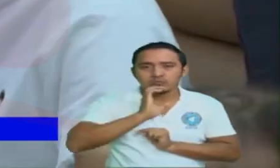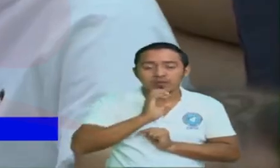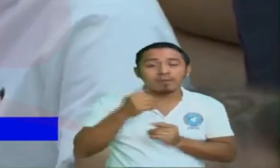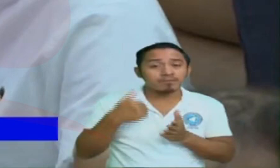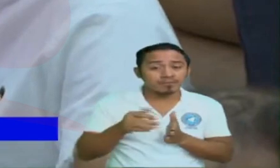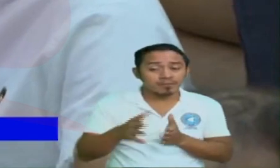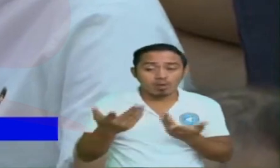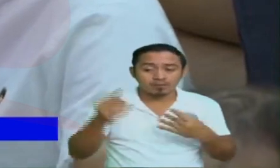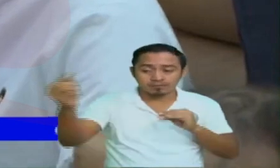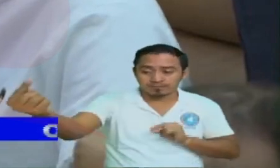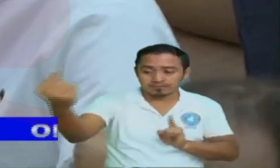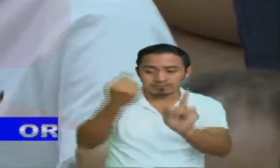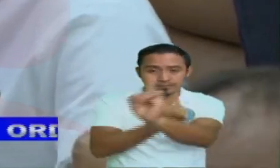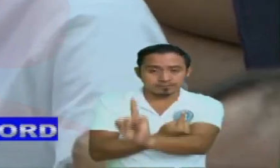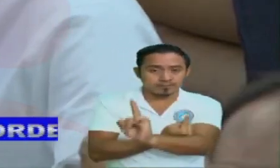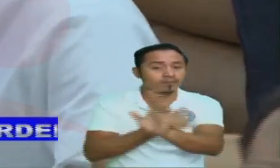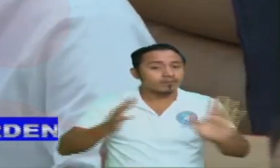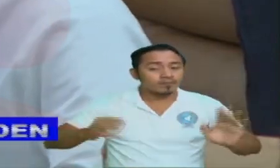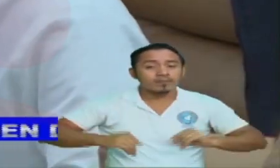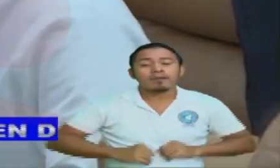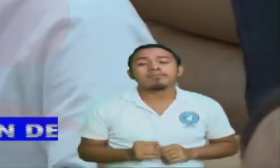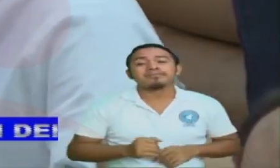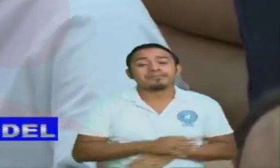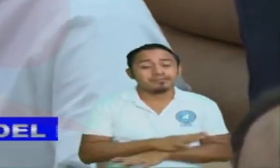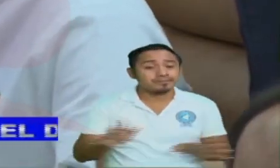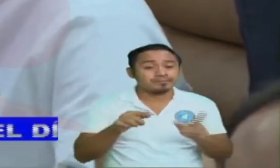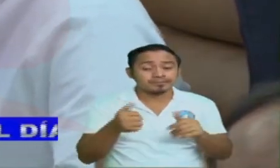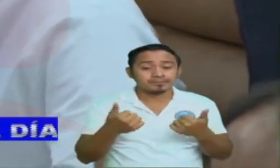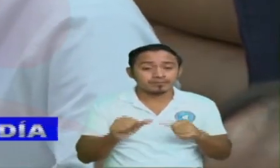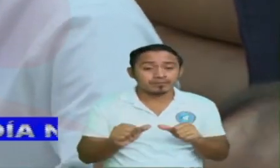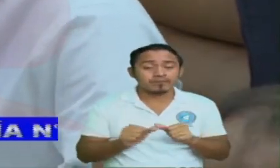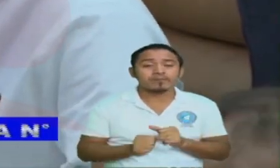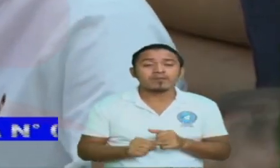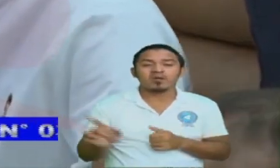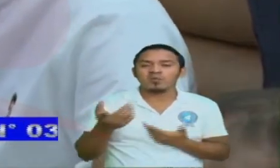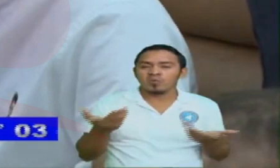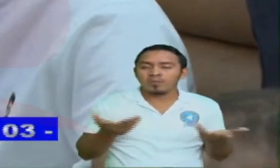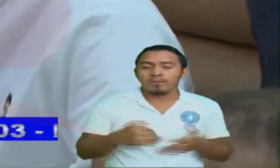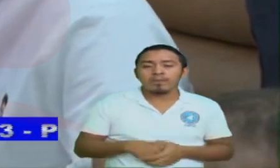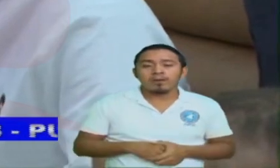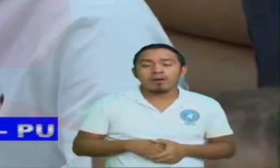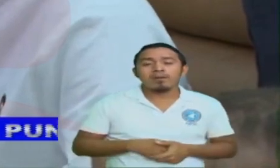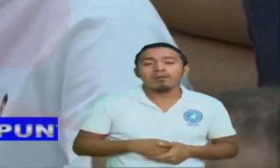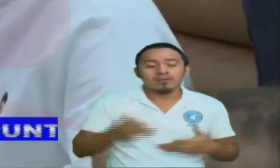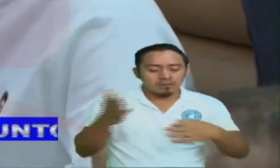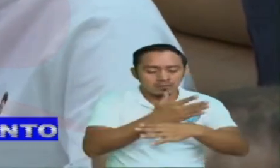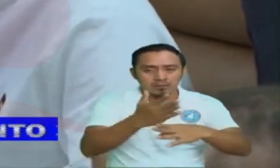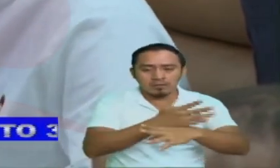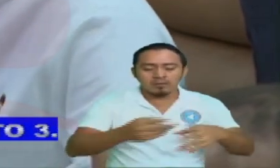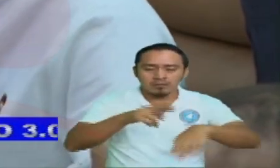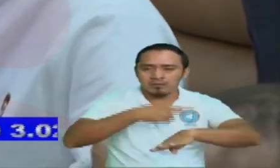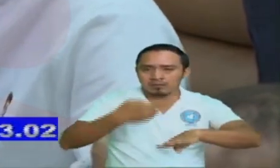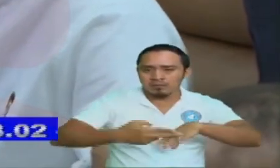jurídicas internacionales y de nuestra Constitución, va a facilitar la reinserción social de